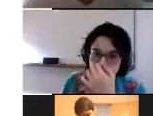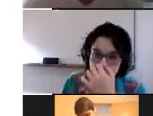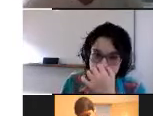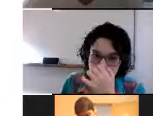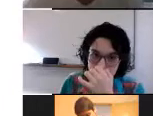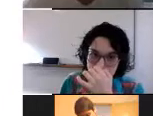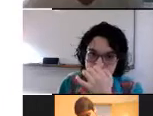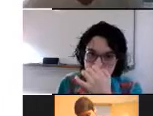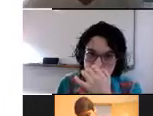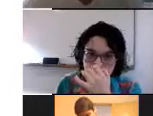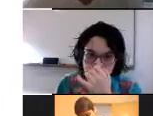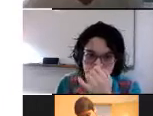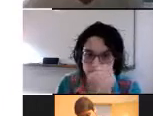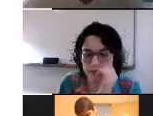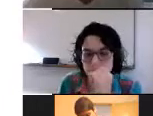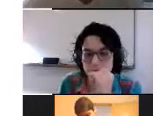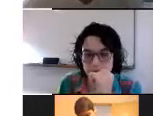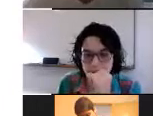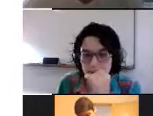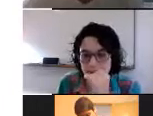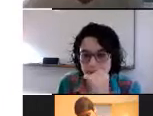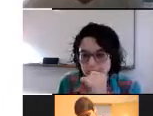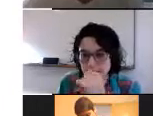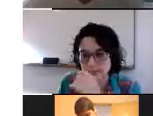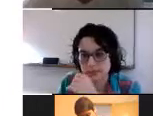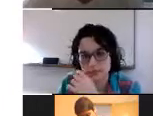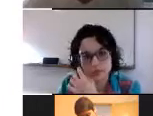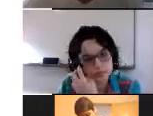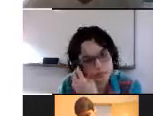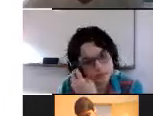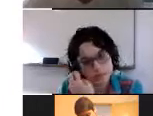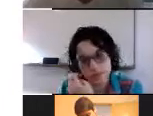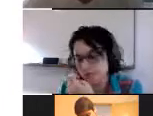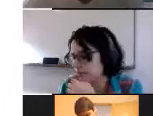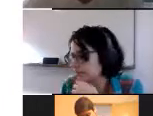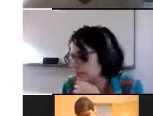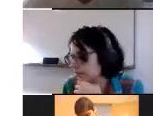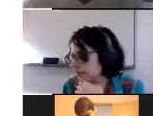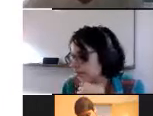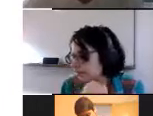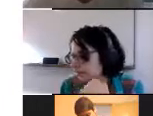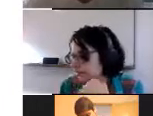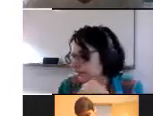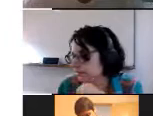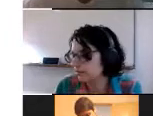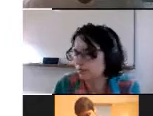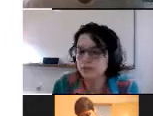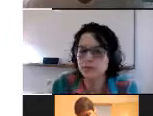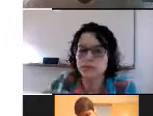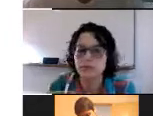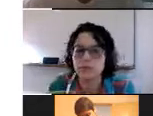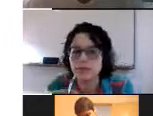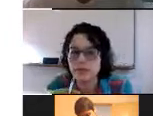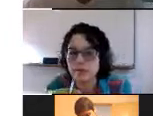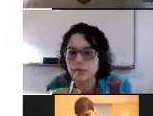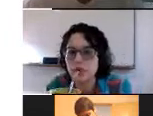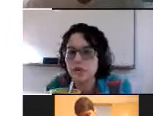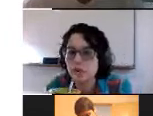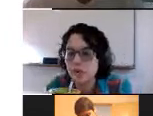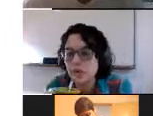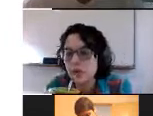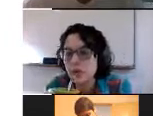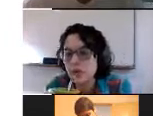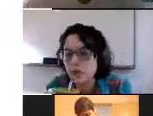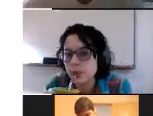mucho más chiquitas. Va a seguir resistiendo lo mismo. Porque claro, la unión que más te va a solicitar va a ser esta